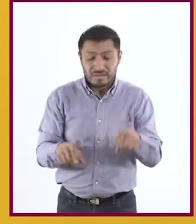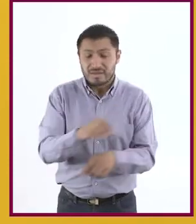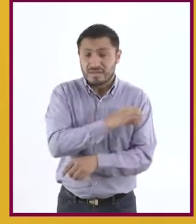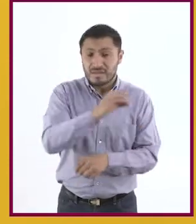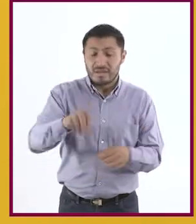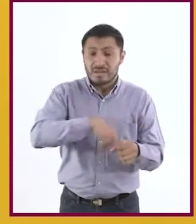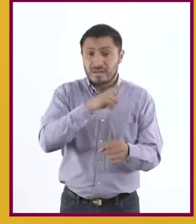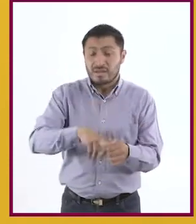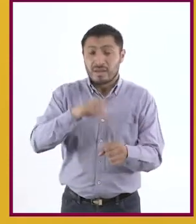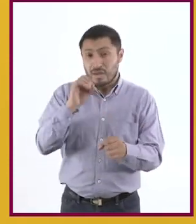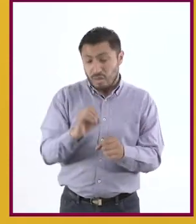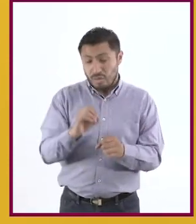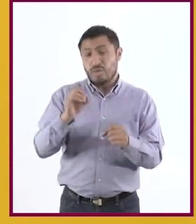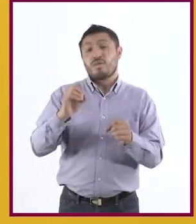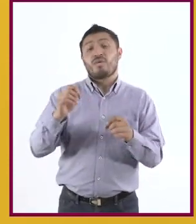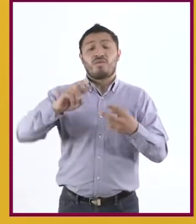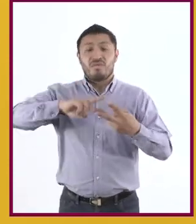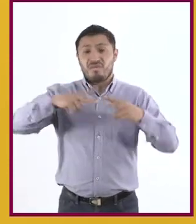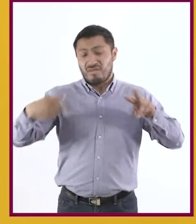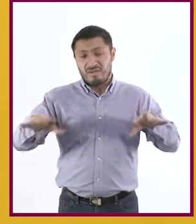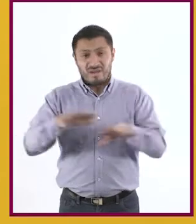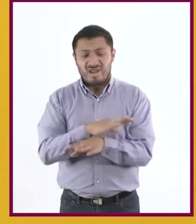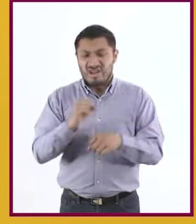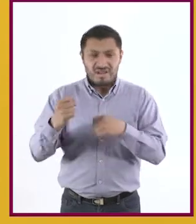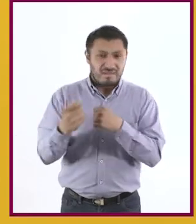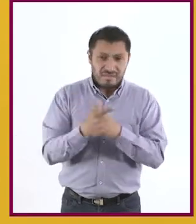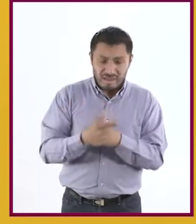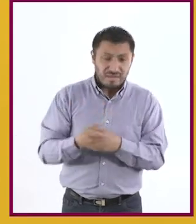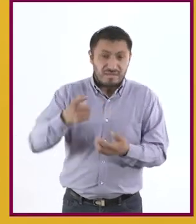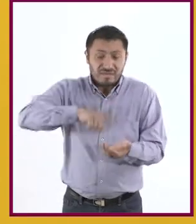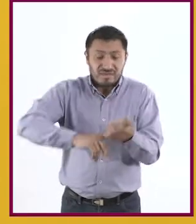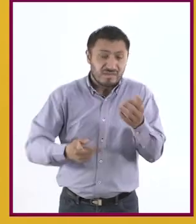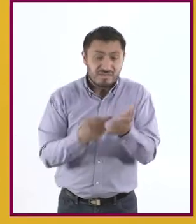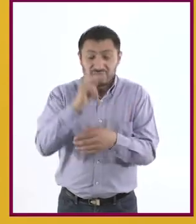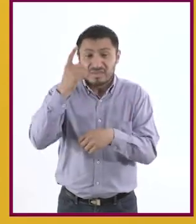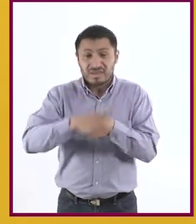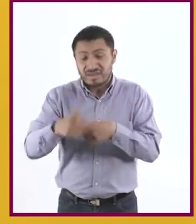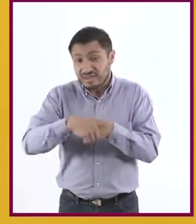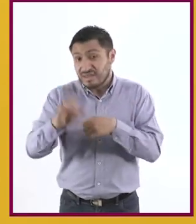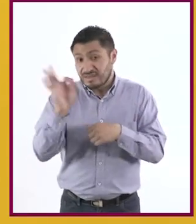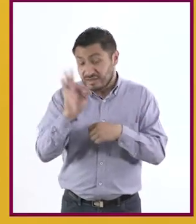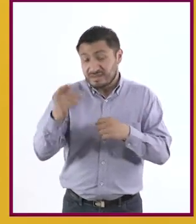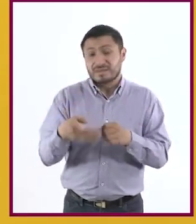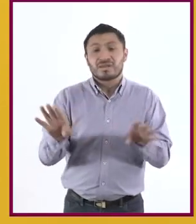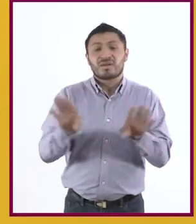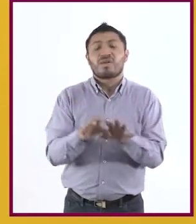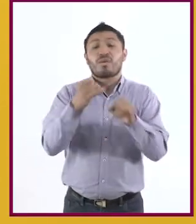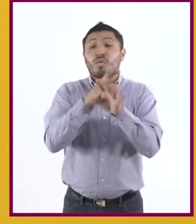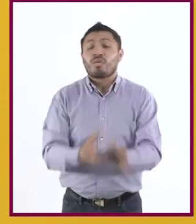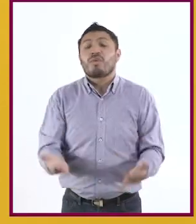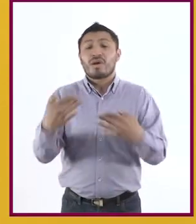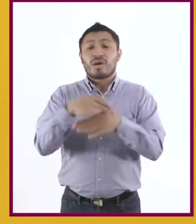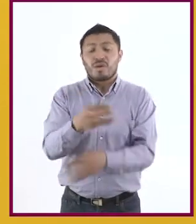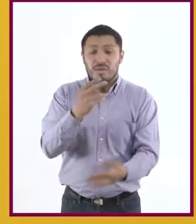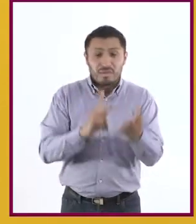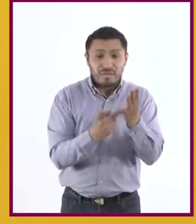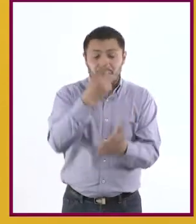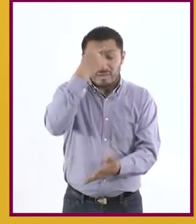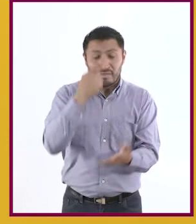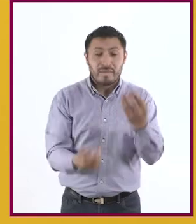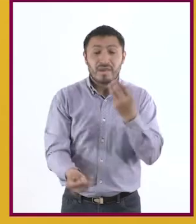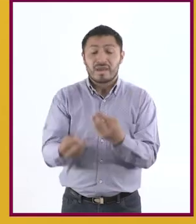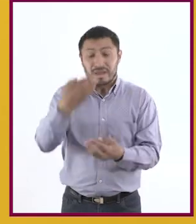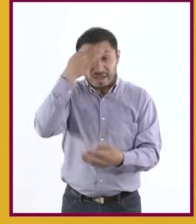orgánica o tiene pesticidas y herbicidas que tal vez penetren en la planta? ¿Cómo podemos informarnos acerca para saber más de dónde